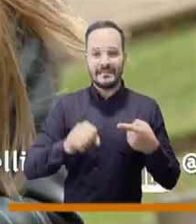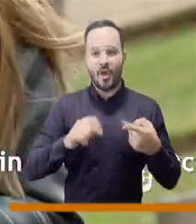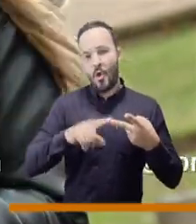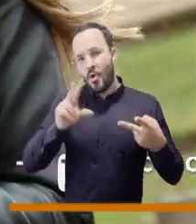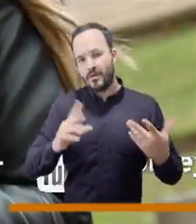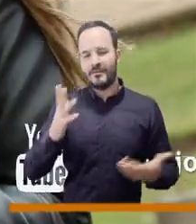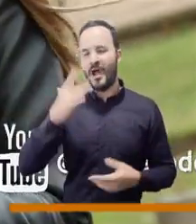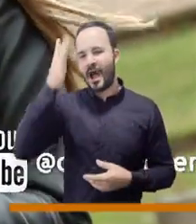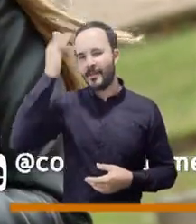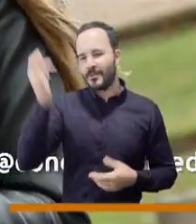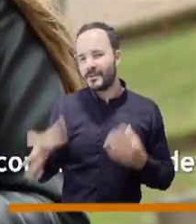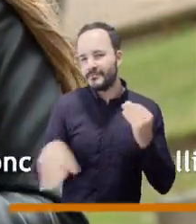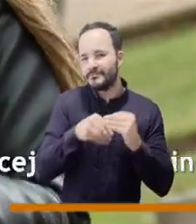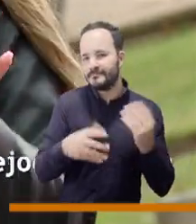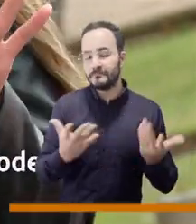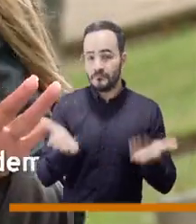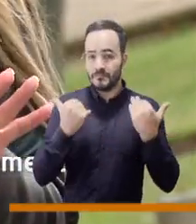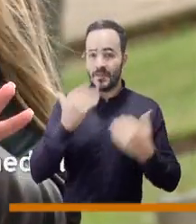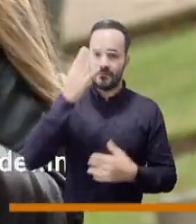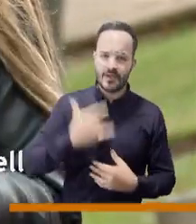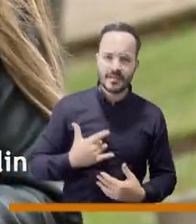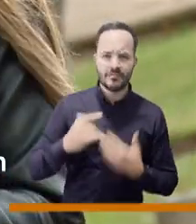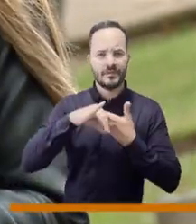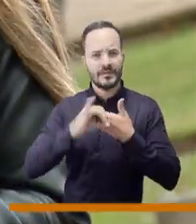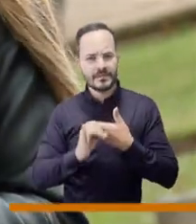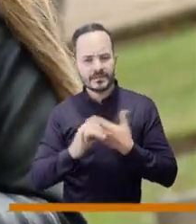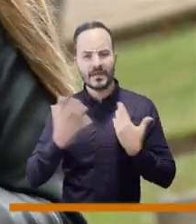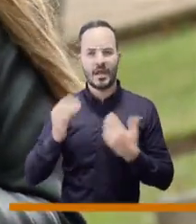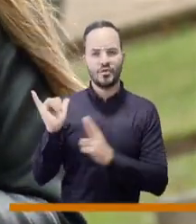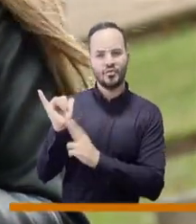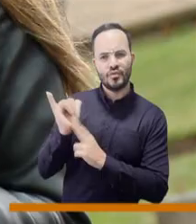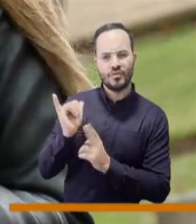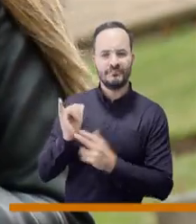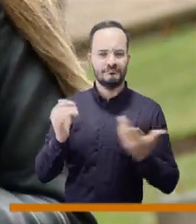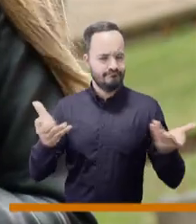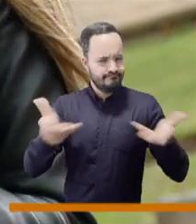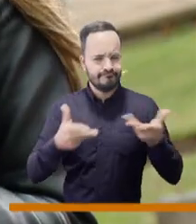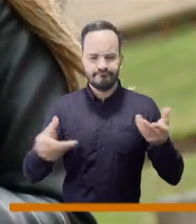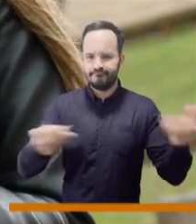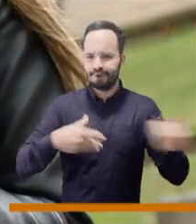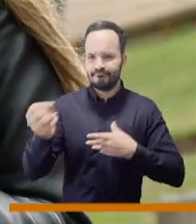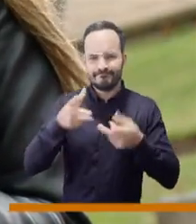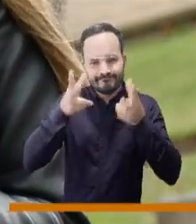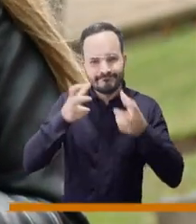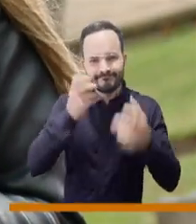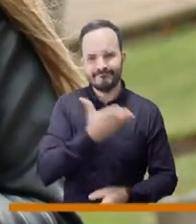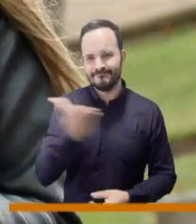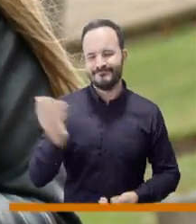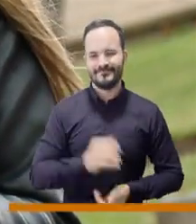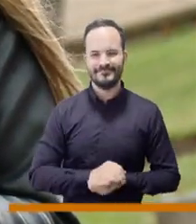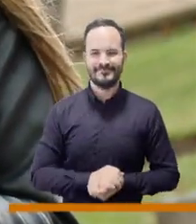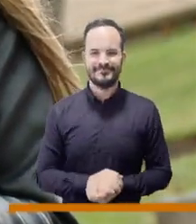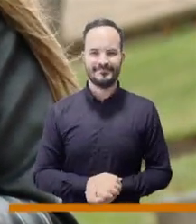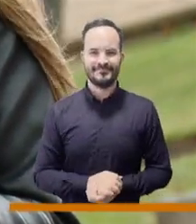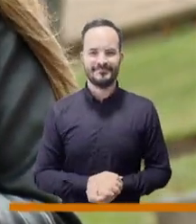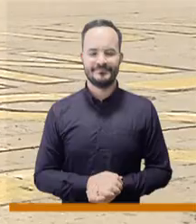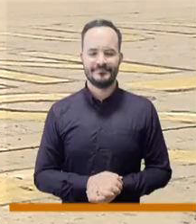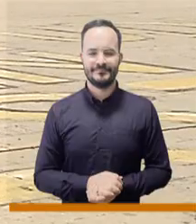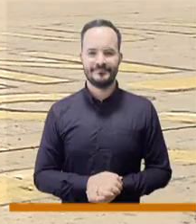como @consejomedellin, en Facebook y en el canal de YouTube como Consejo de Medellín. Los estamos escuchando.